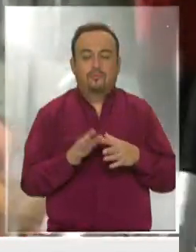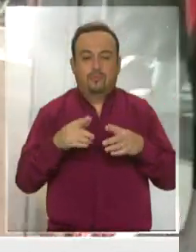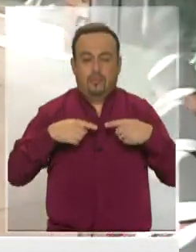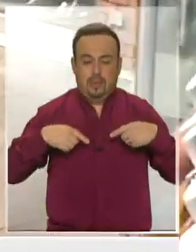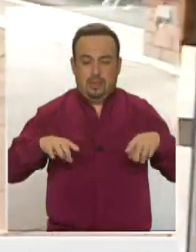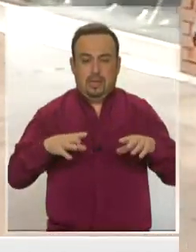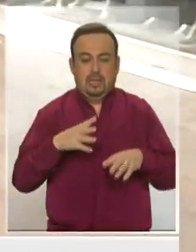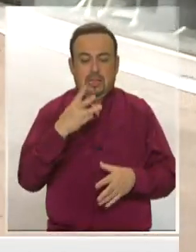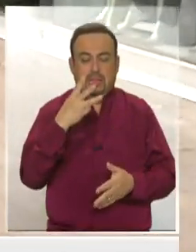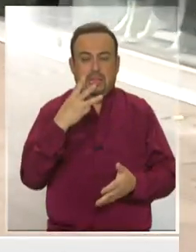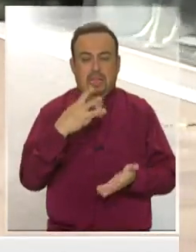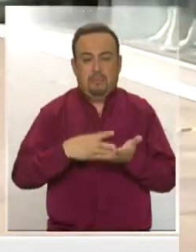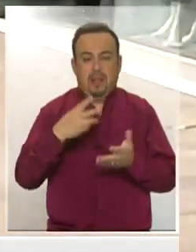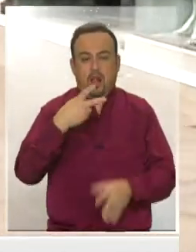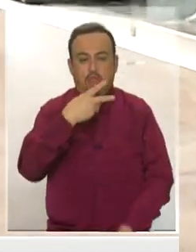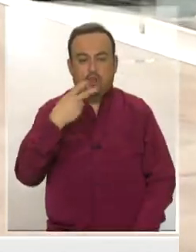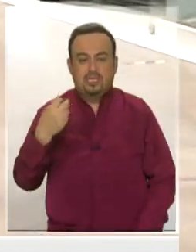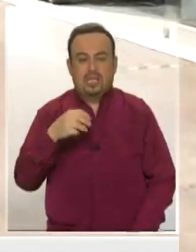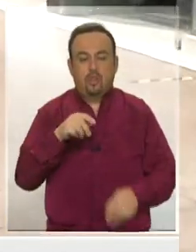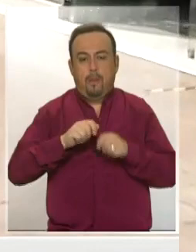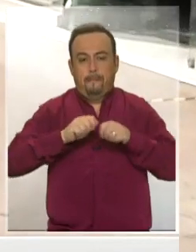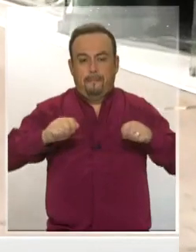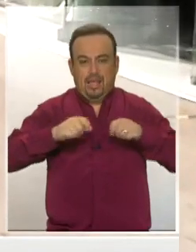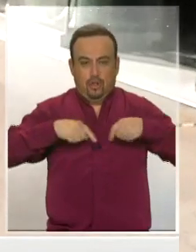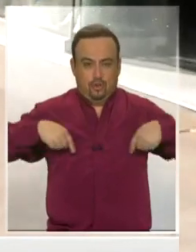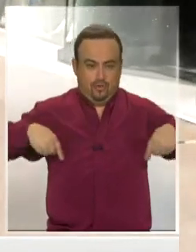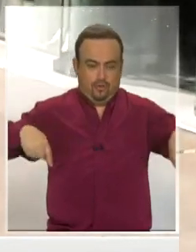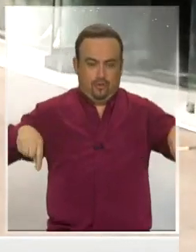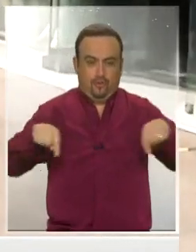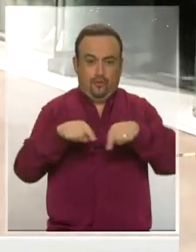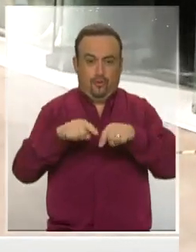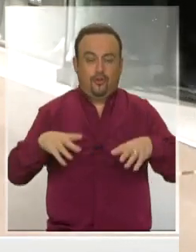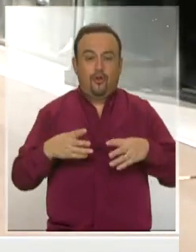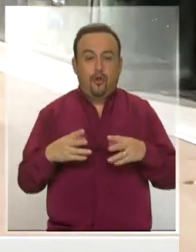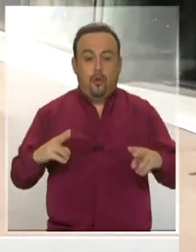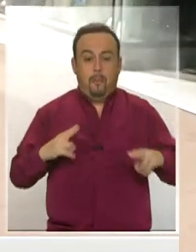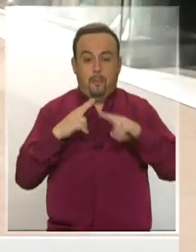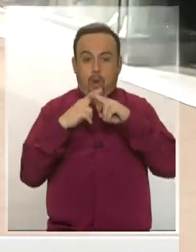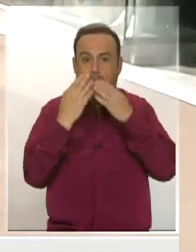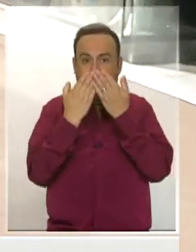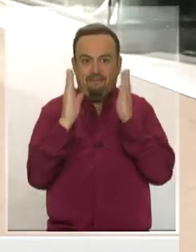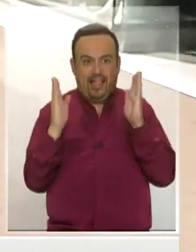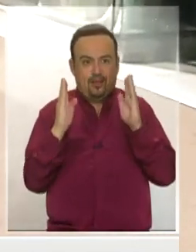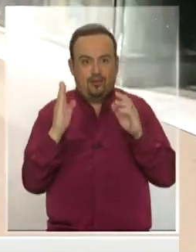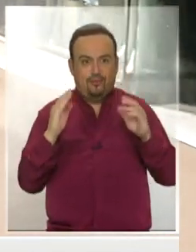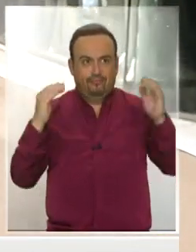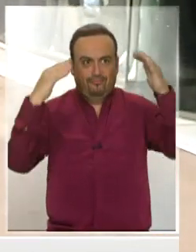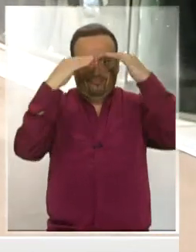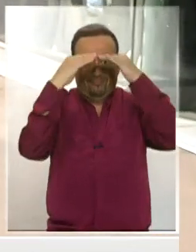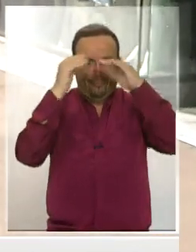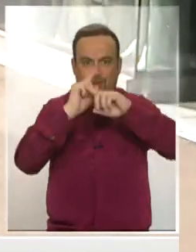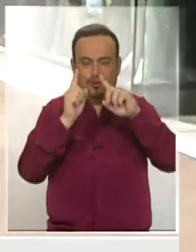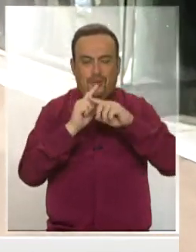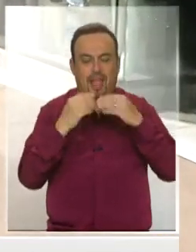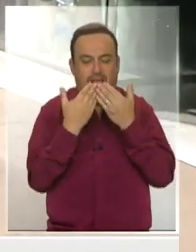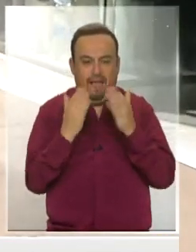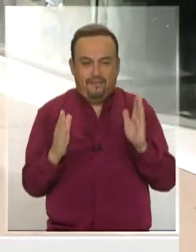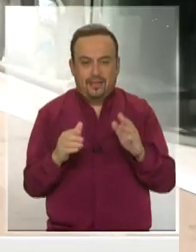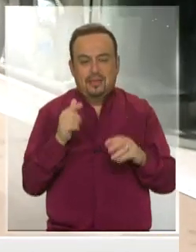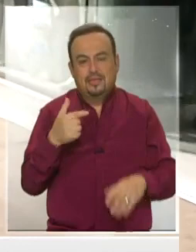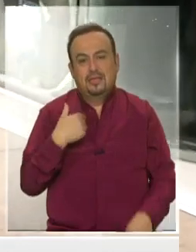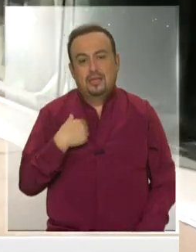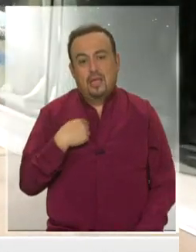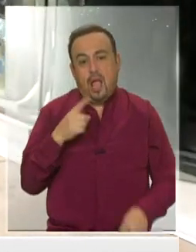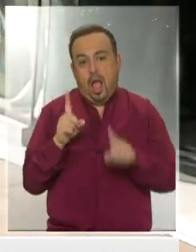metros cuadrados. Eso, pero, por supuesto, ha generado varias opiniones, gente que está de acuerdo, gente que cree que es